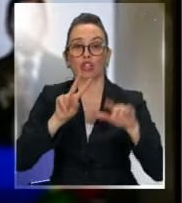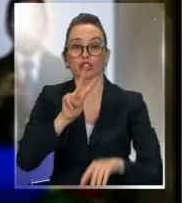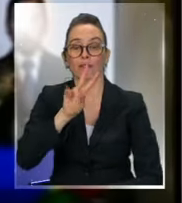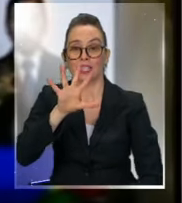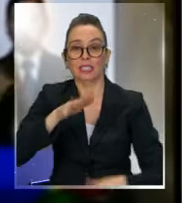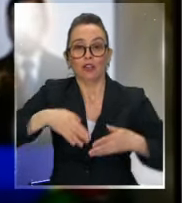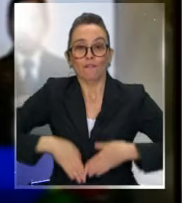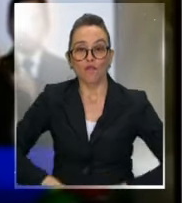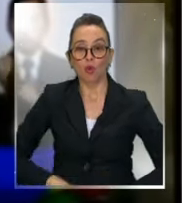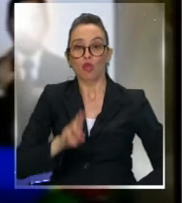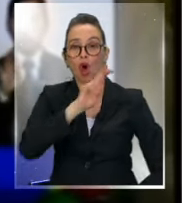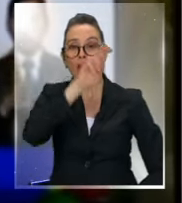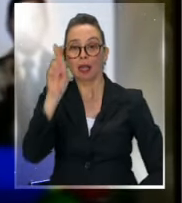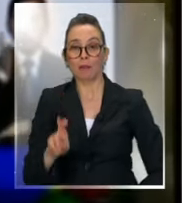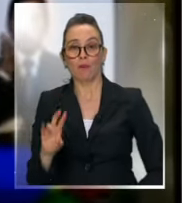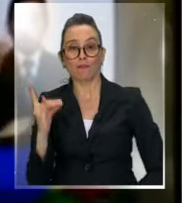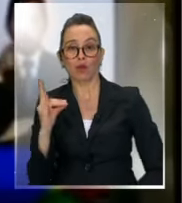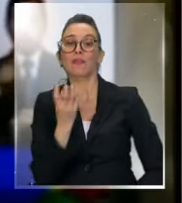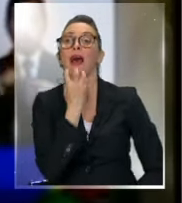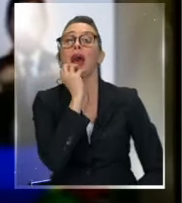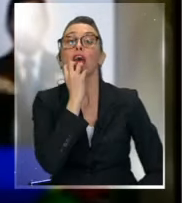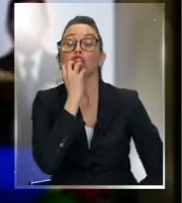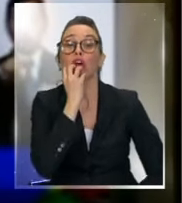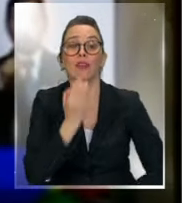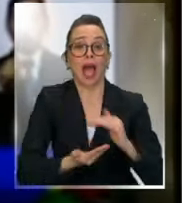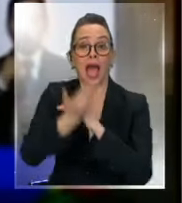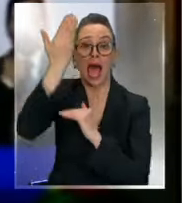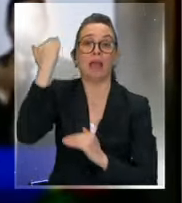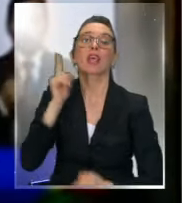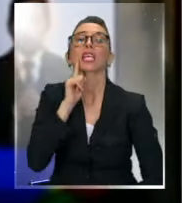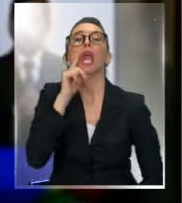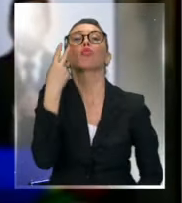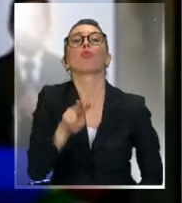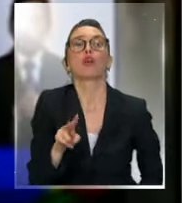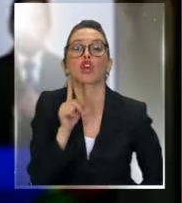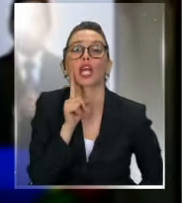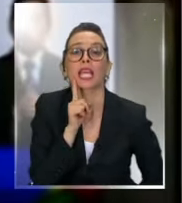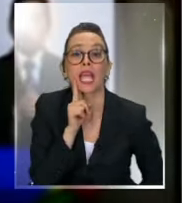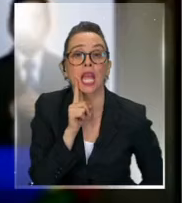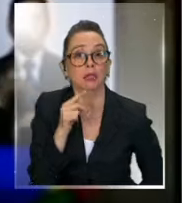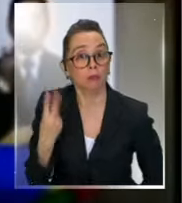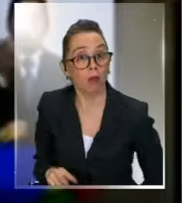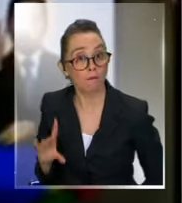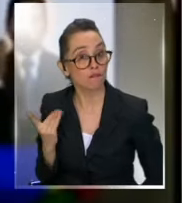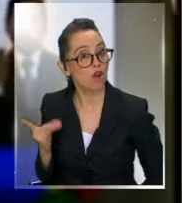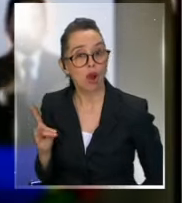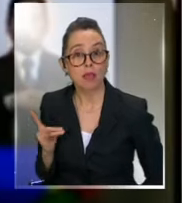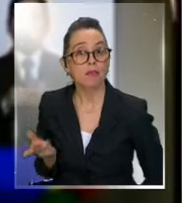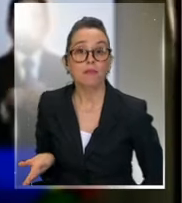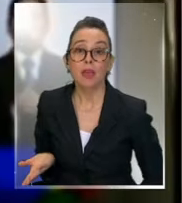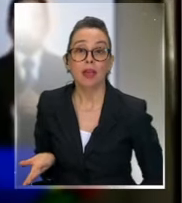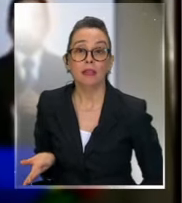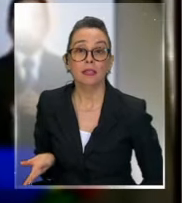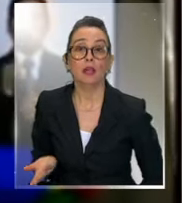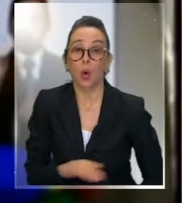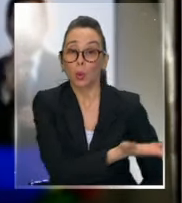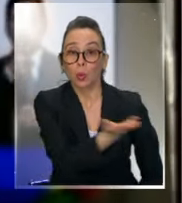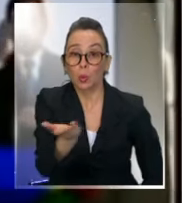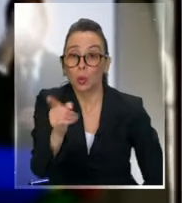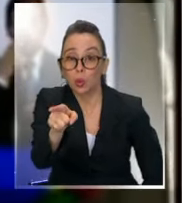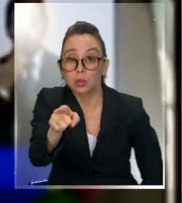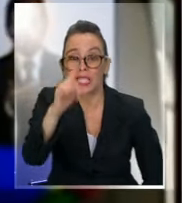la República de Bolivia. Antofagasta, ¿quién era? Era boliviano. Y usted sabe muy